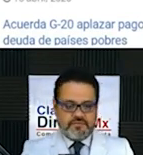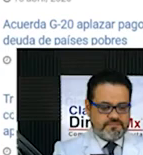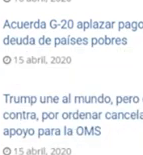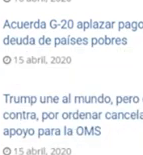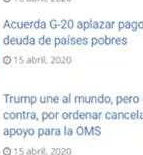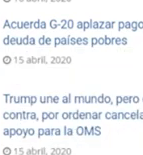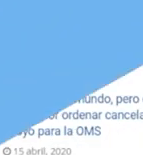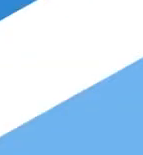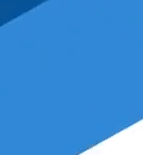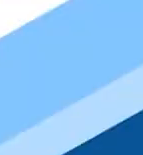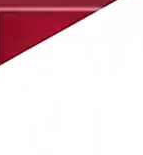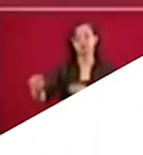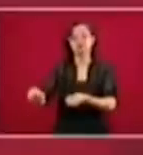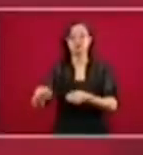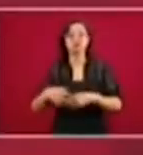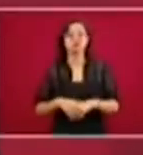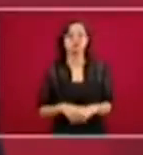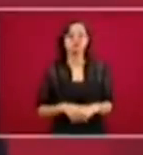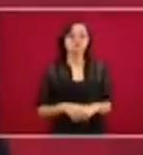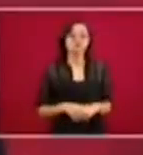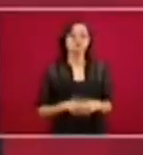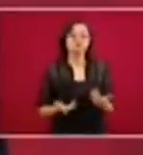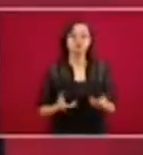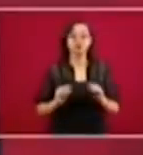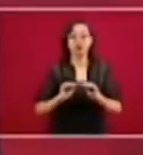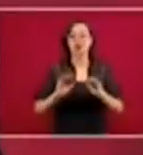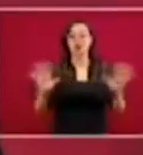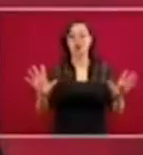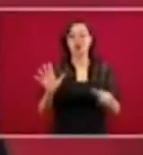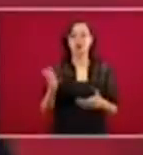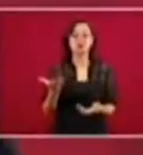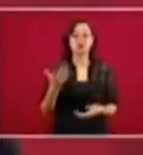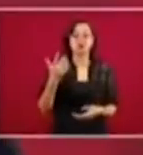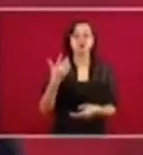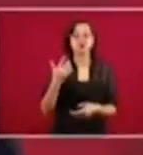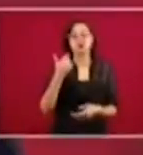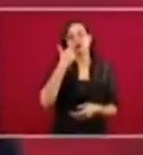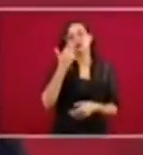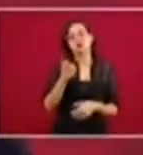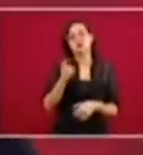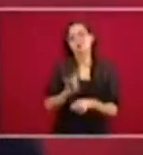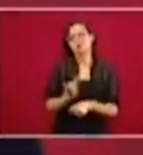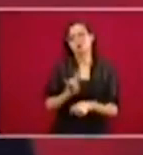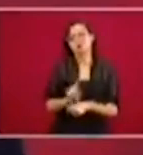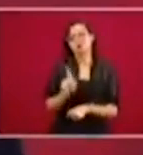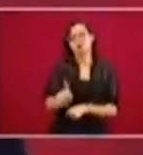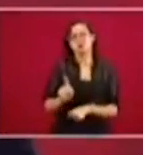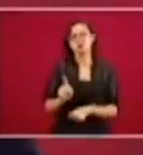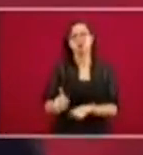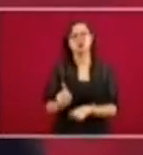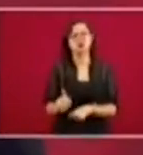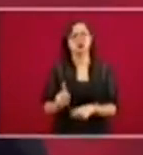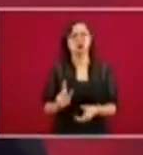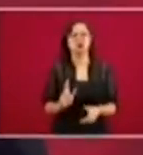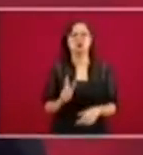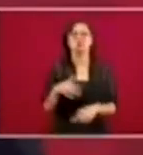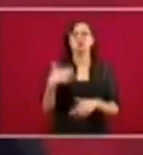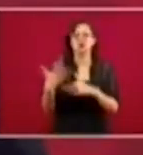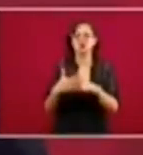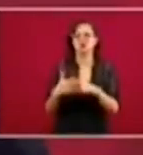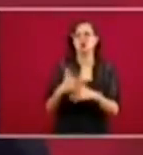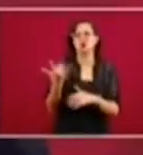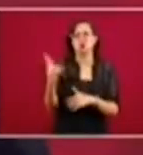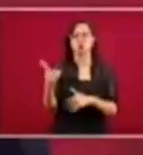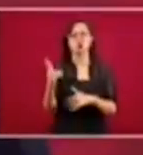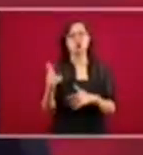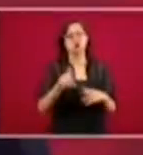que dijo. Si nosotros quisiéramos simular que estamos comprando barato, pues compro a julio y seguramente me van a